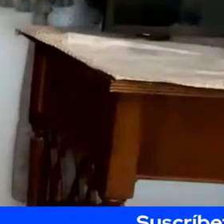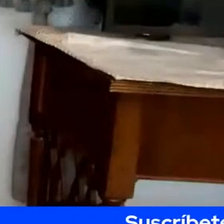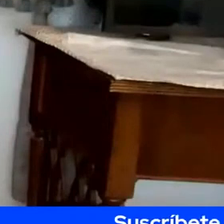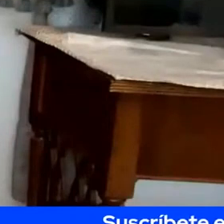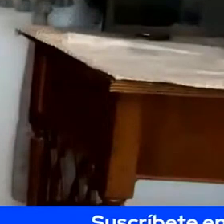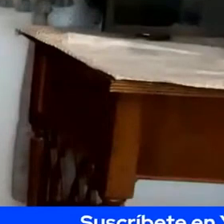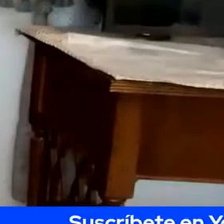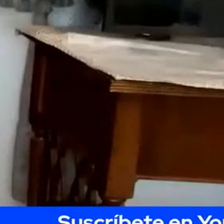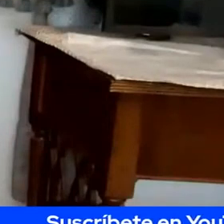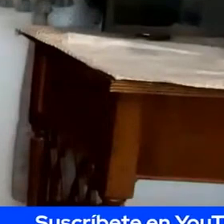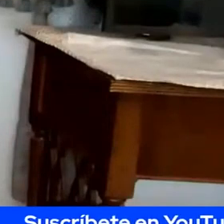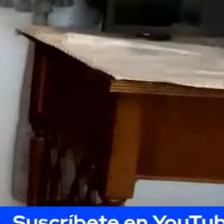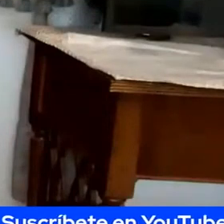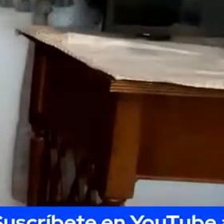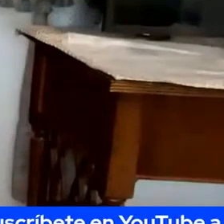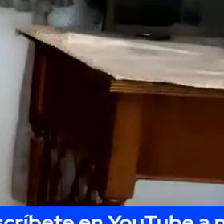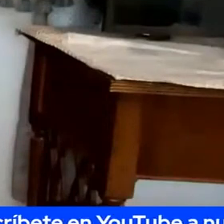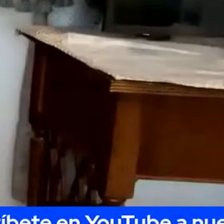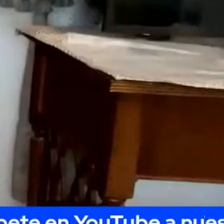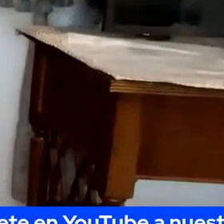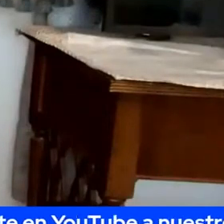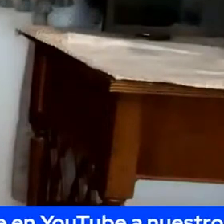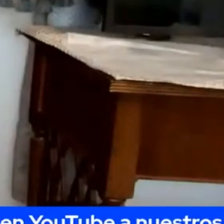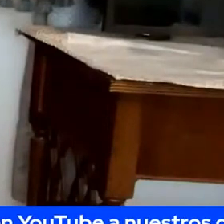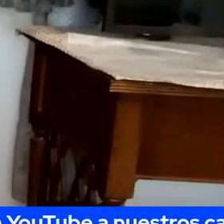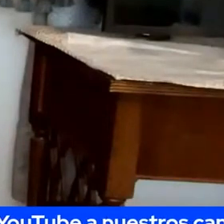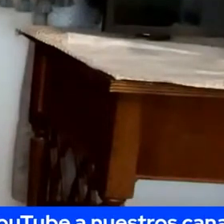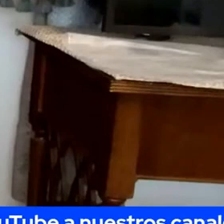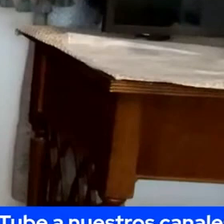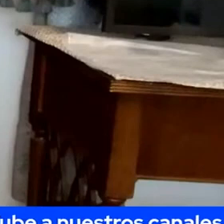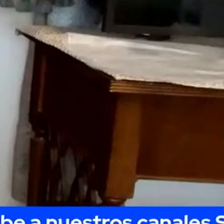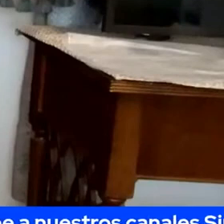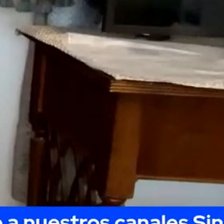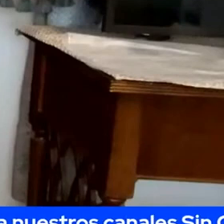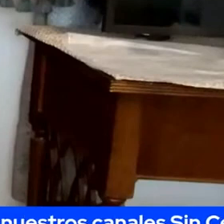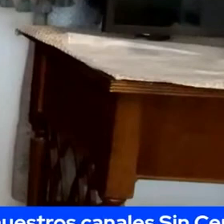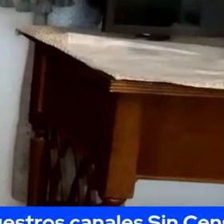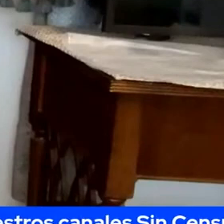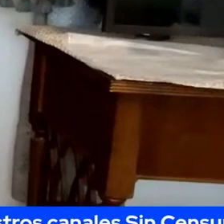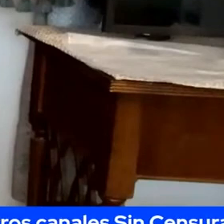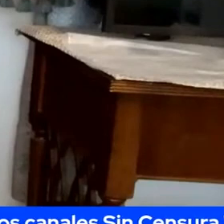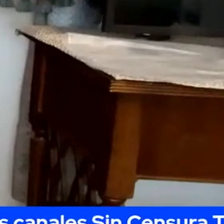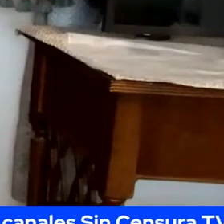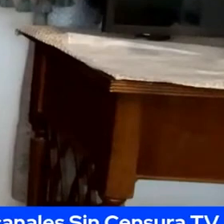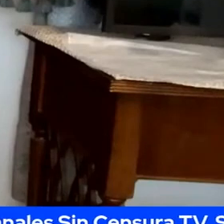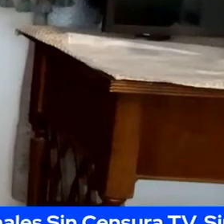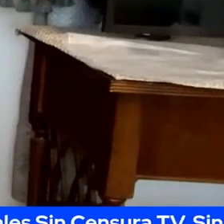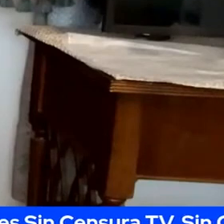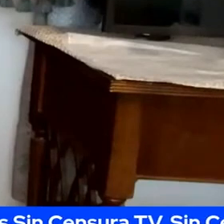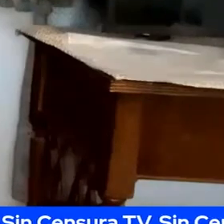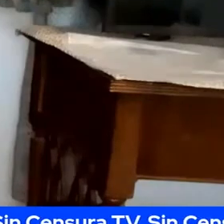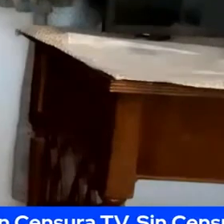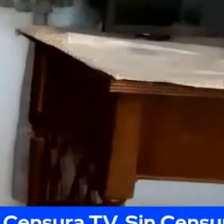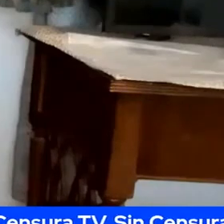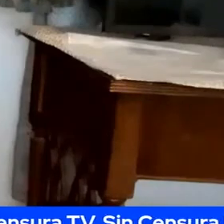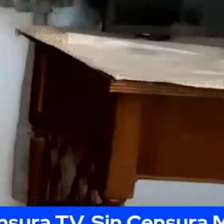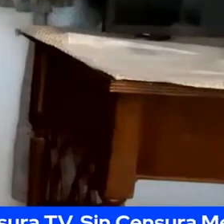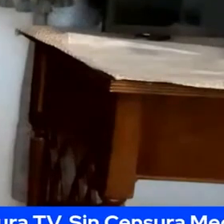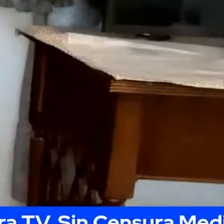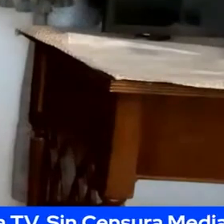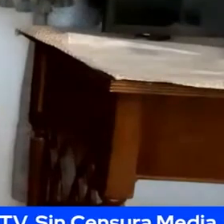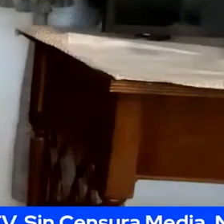cuando empujamos por el proceso de la consulta para el juicio